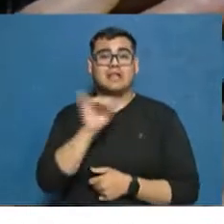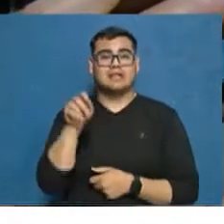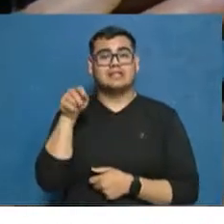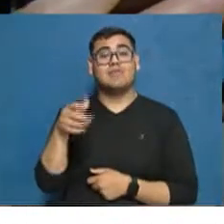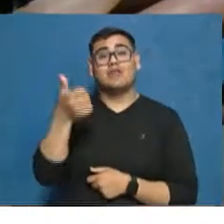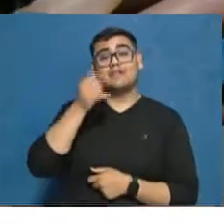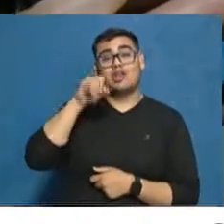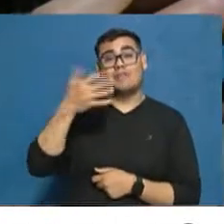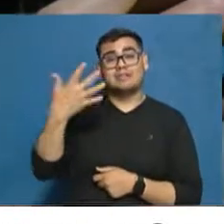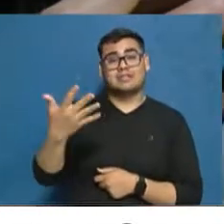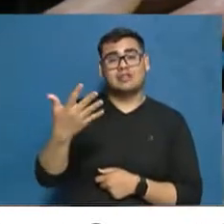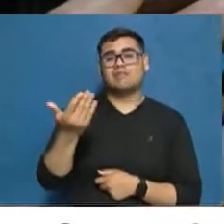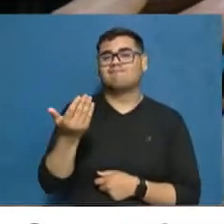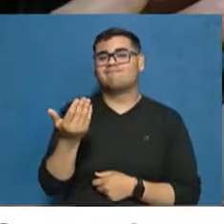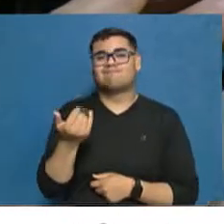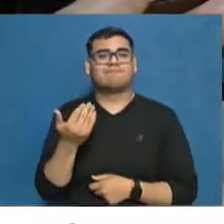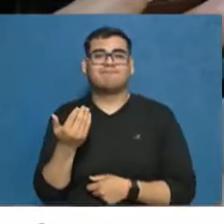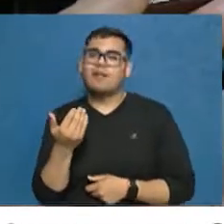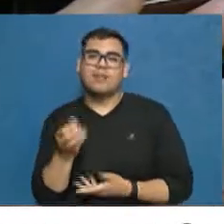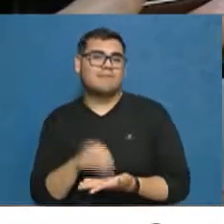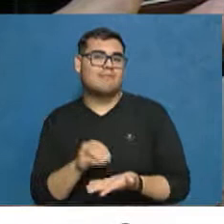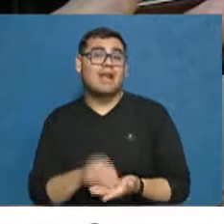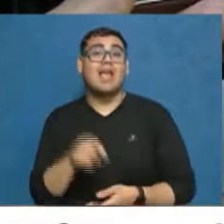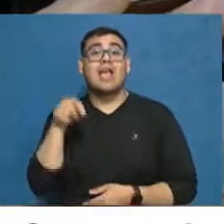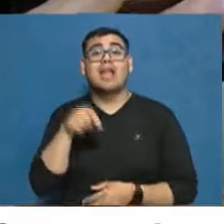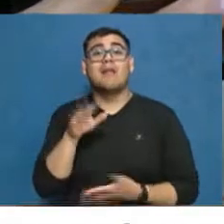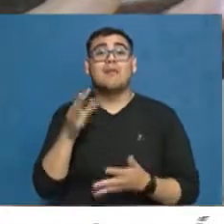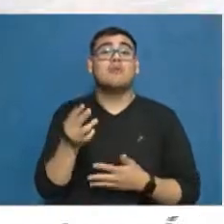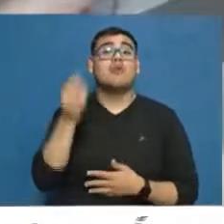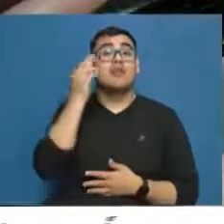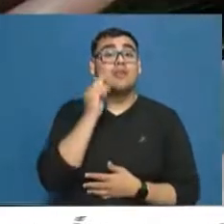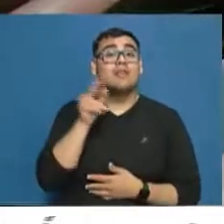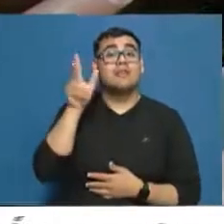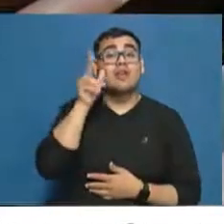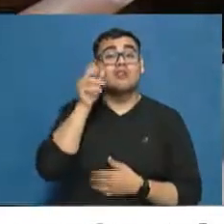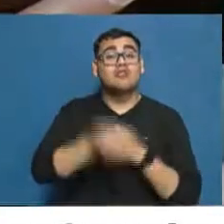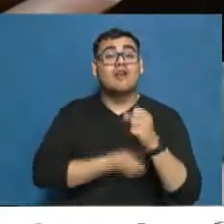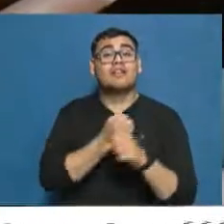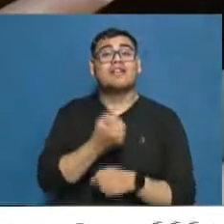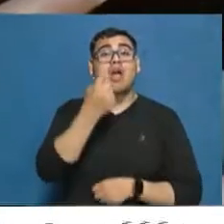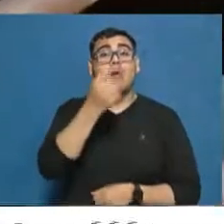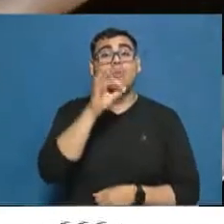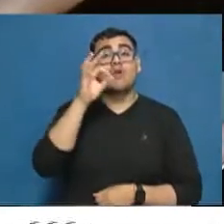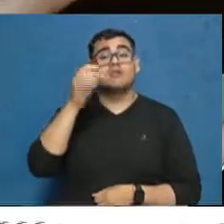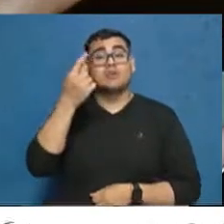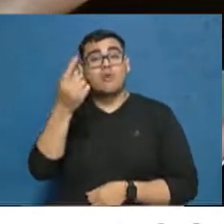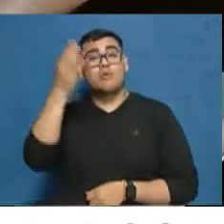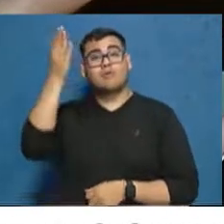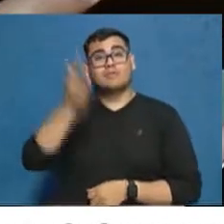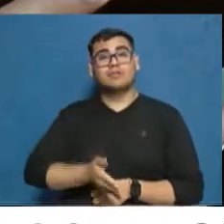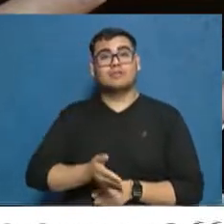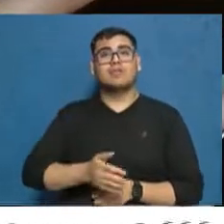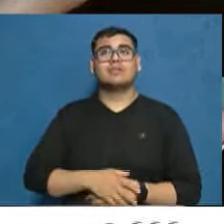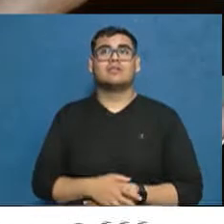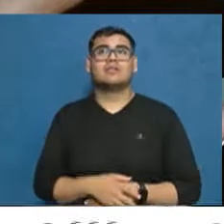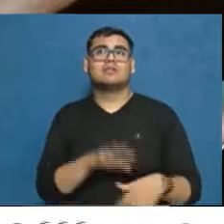inflación. Este año la proyección va a ser del 98 al 101%. Teniendo en cuenta los datos de la inflación, va a ser el 98